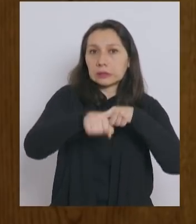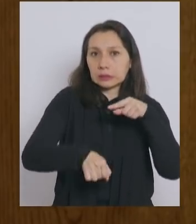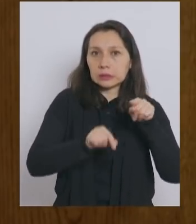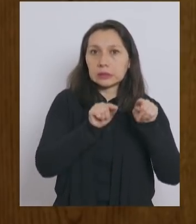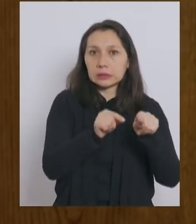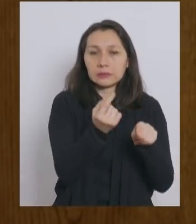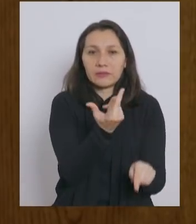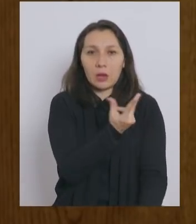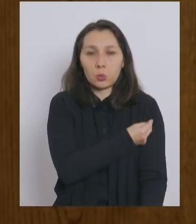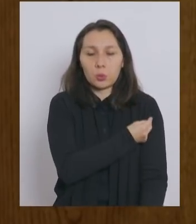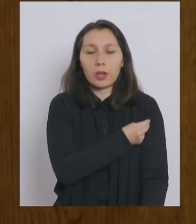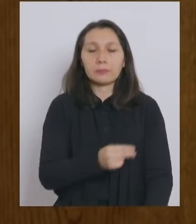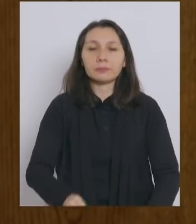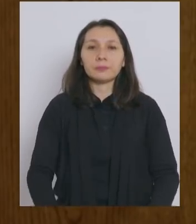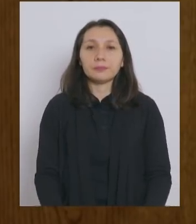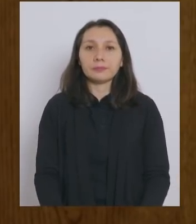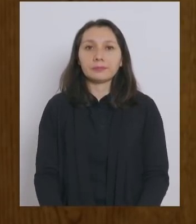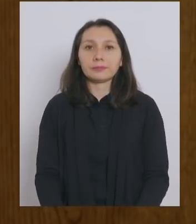de esta vacuna.